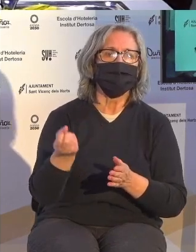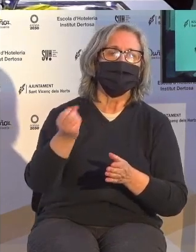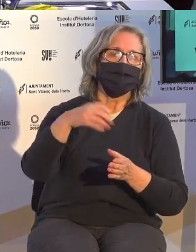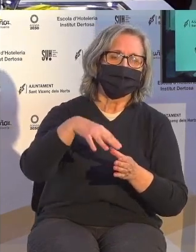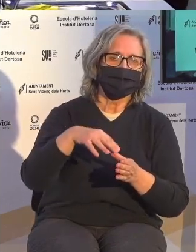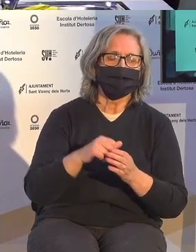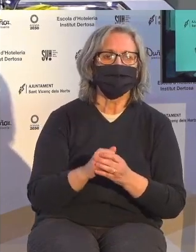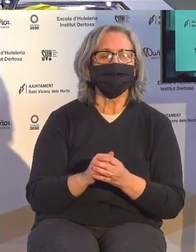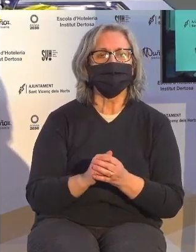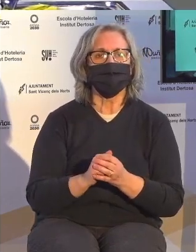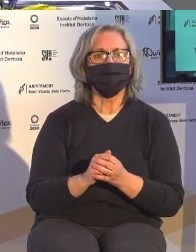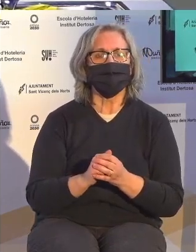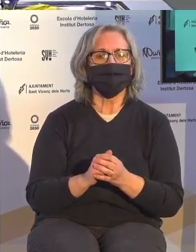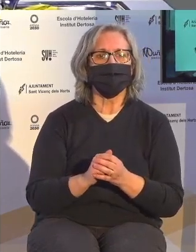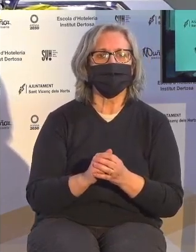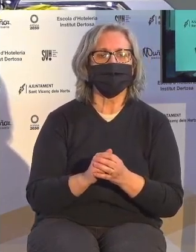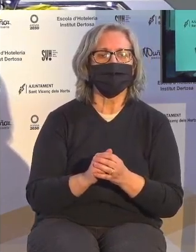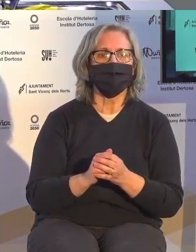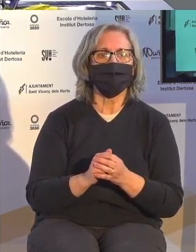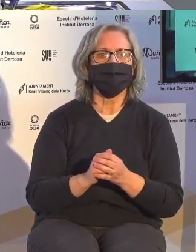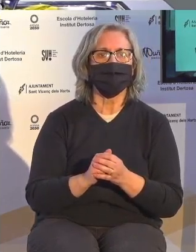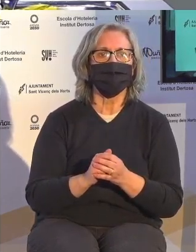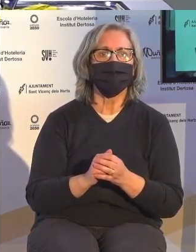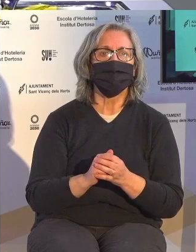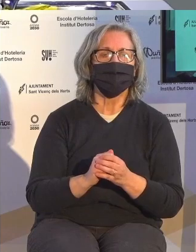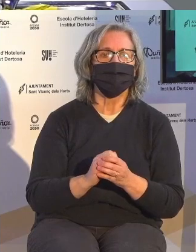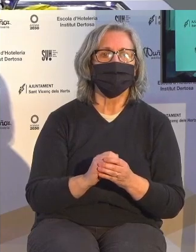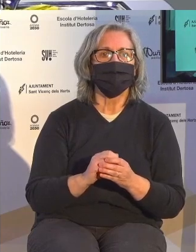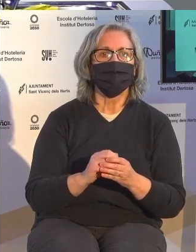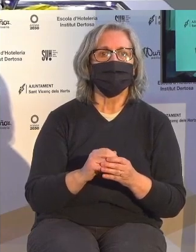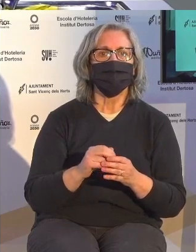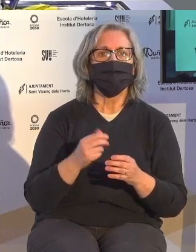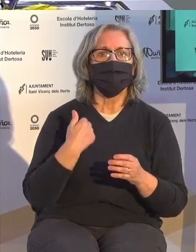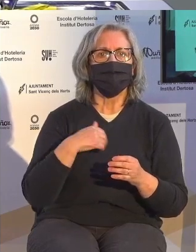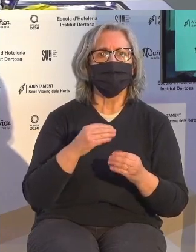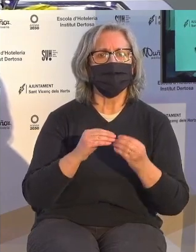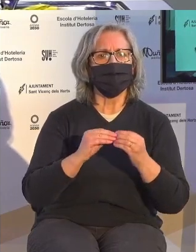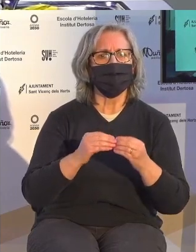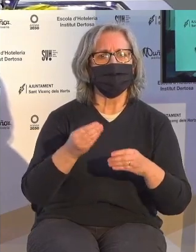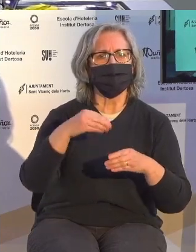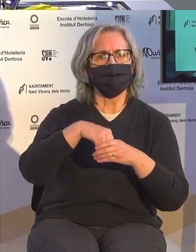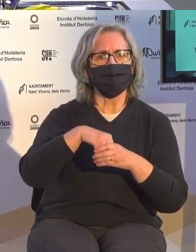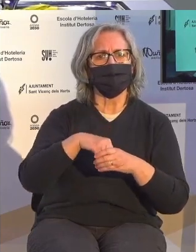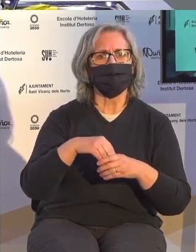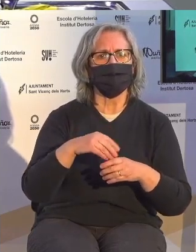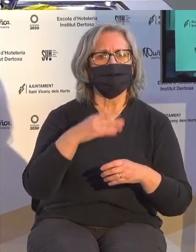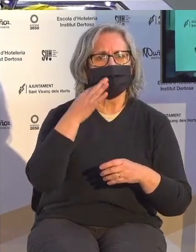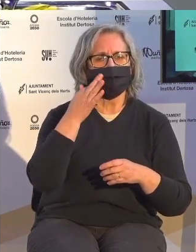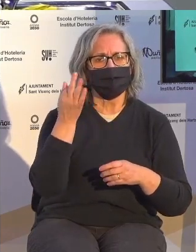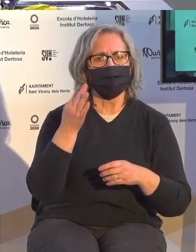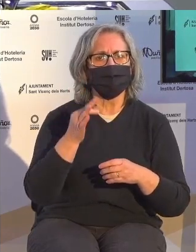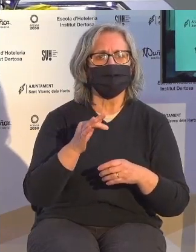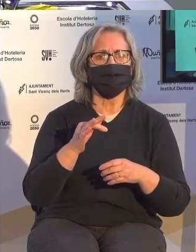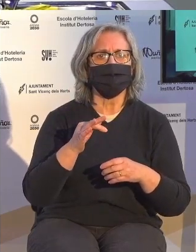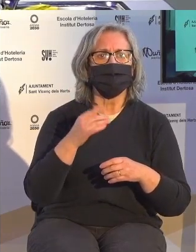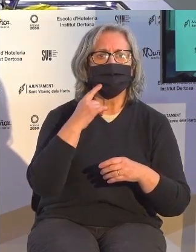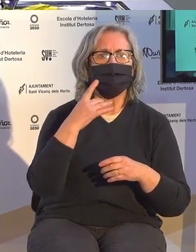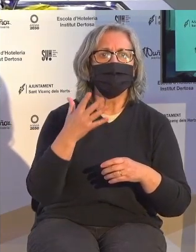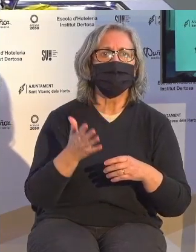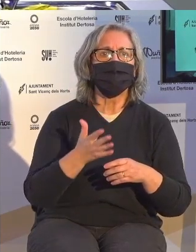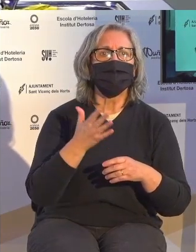yo he trabajado con una empresa de puré de francia que hacen pureza muchos años y